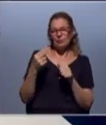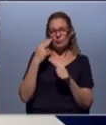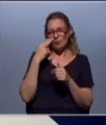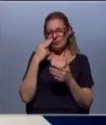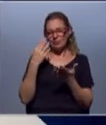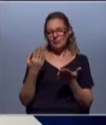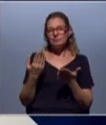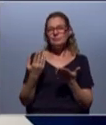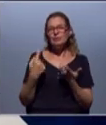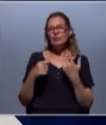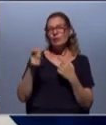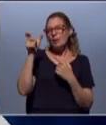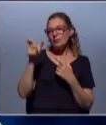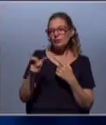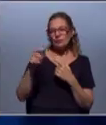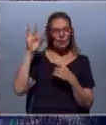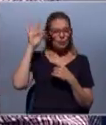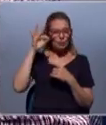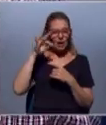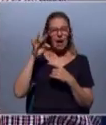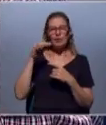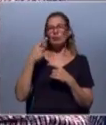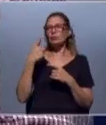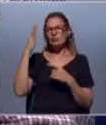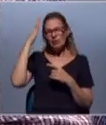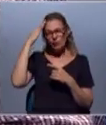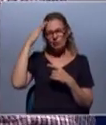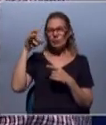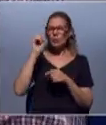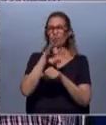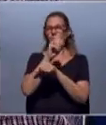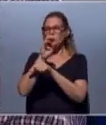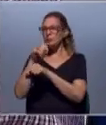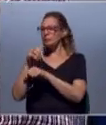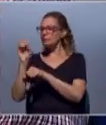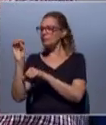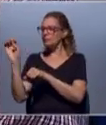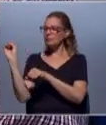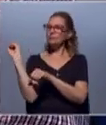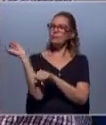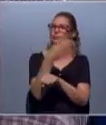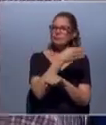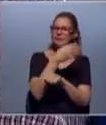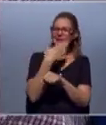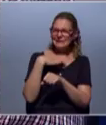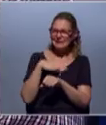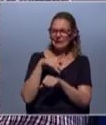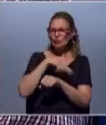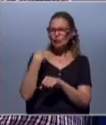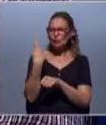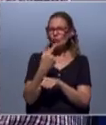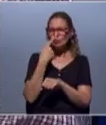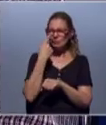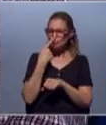está cerca de la gente de durazno se entera lo de santa bernardina bueno y así se va corriendo como un reguero de pólvora como se decía todas las comunidades se